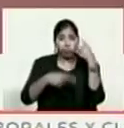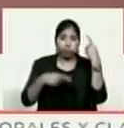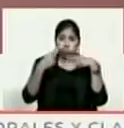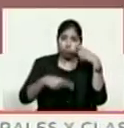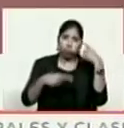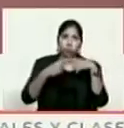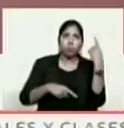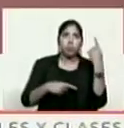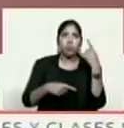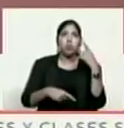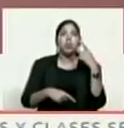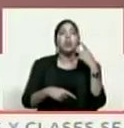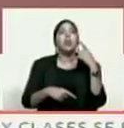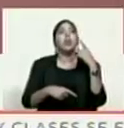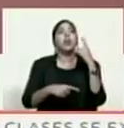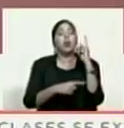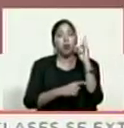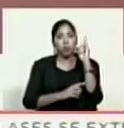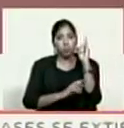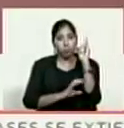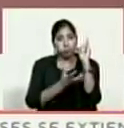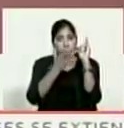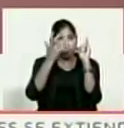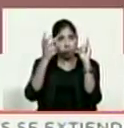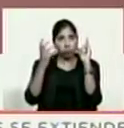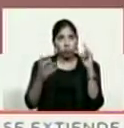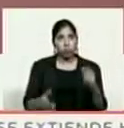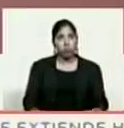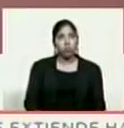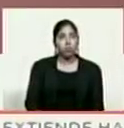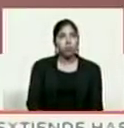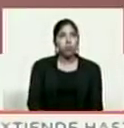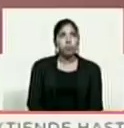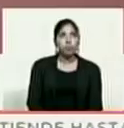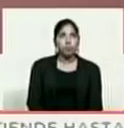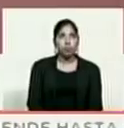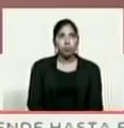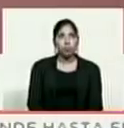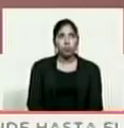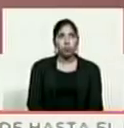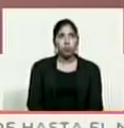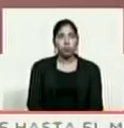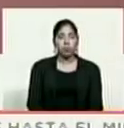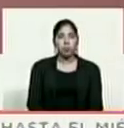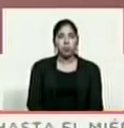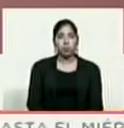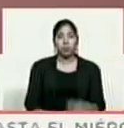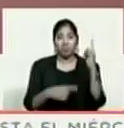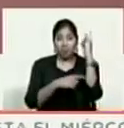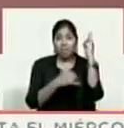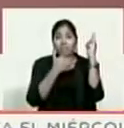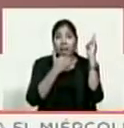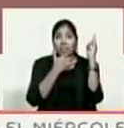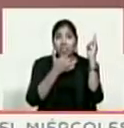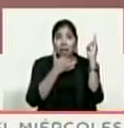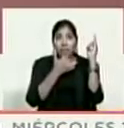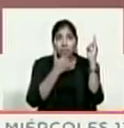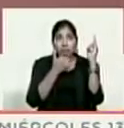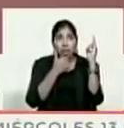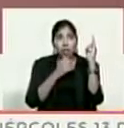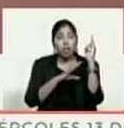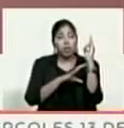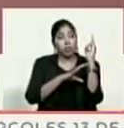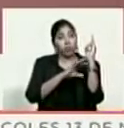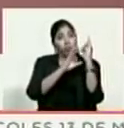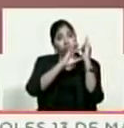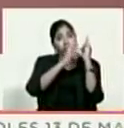una caída, un disparo, como lo llaman los técnicos de cuerpo del sistema, desde esa falla, desde Maracaibo, otra